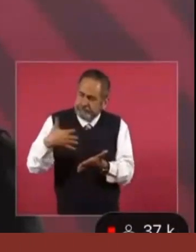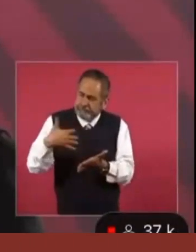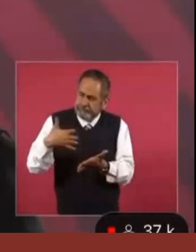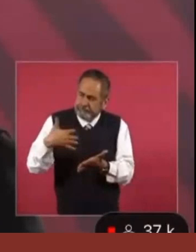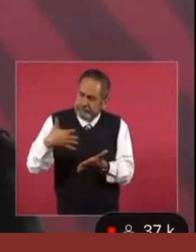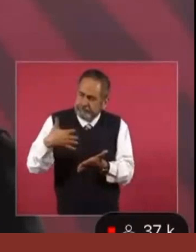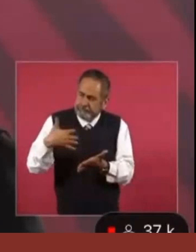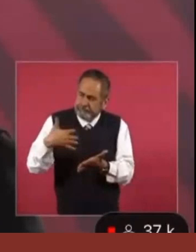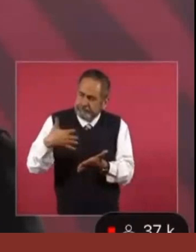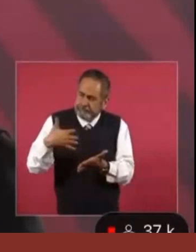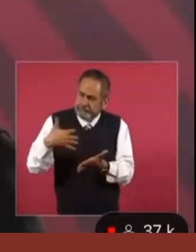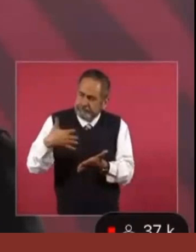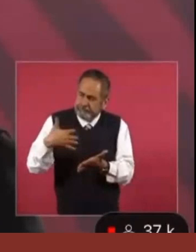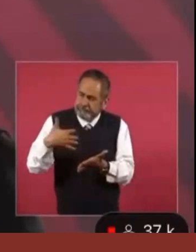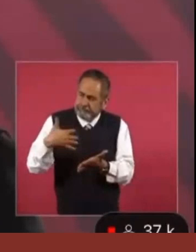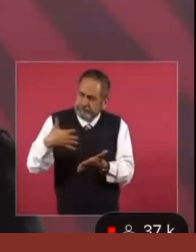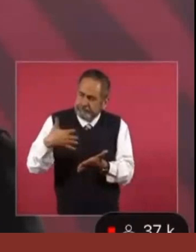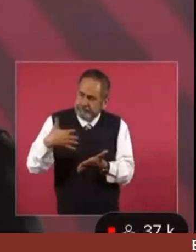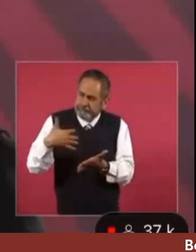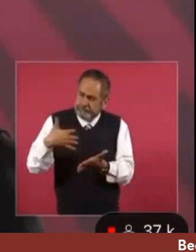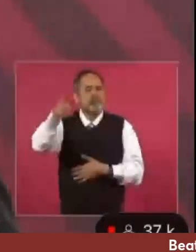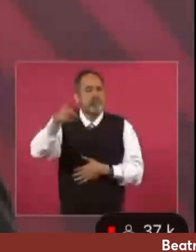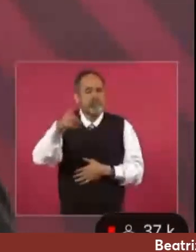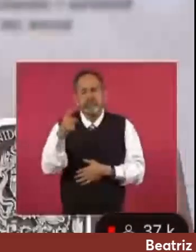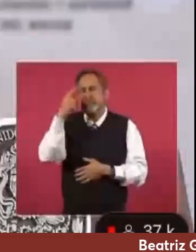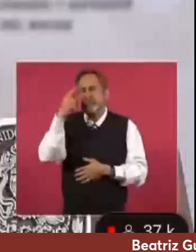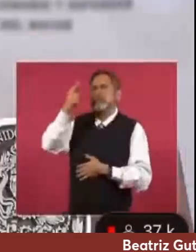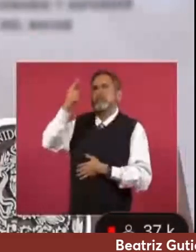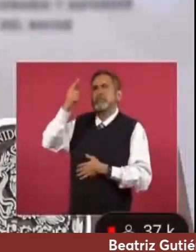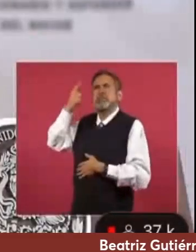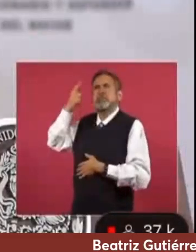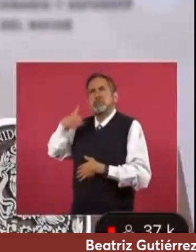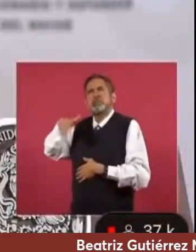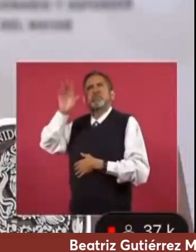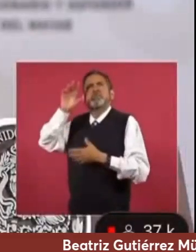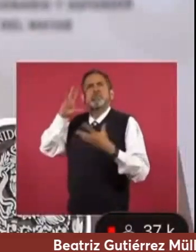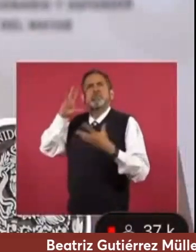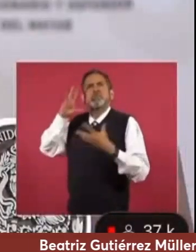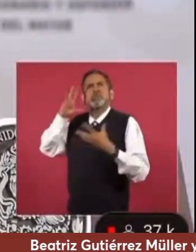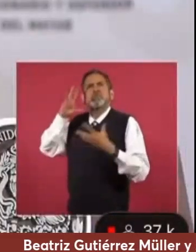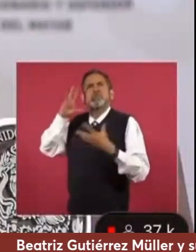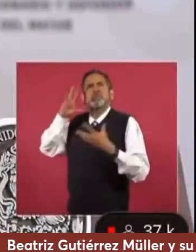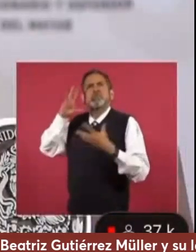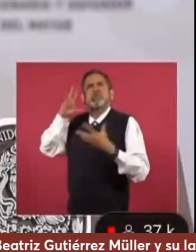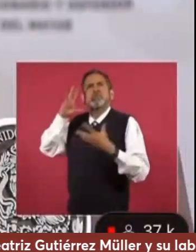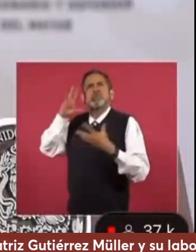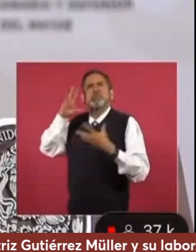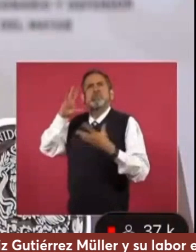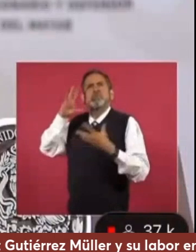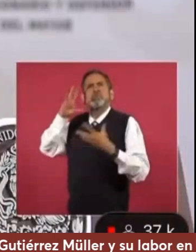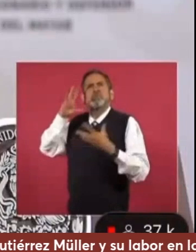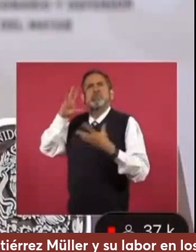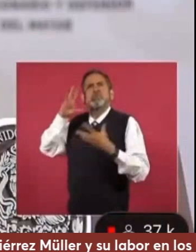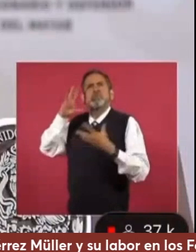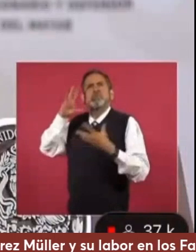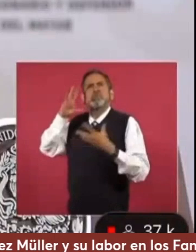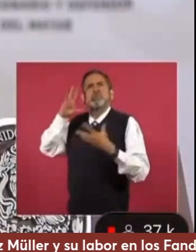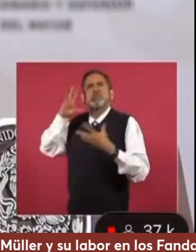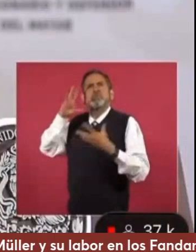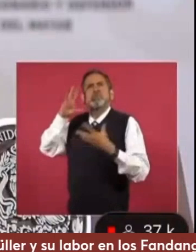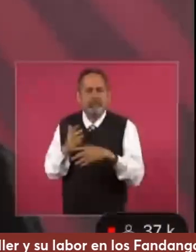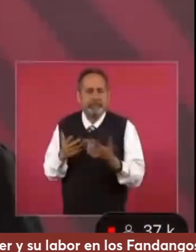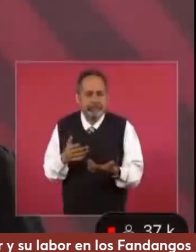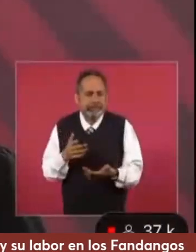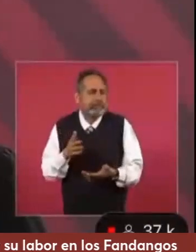en el futuro digan, ah, yo estuve en un fandango y todo eso ¿para qué? ¿Por los libros? Y que haya